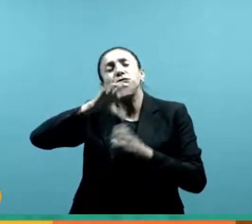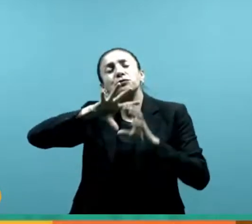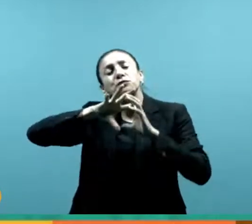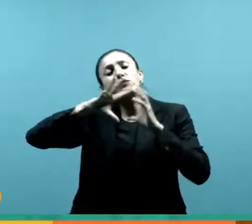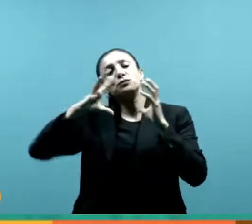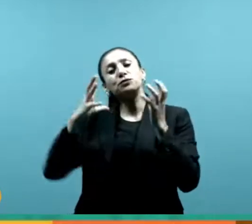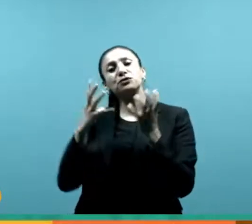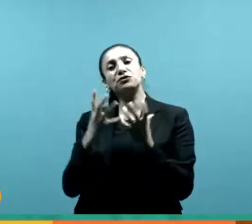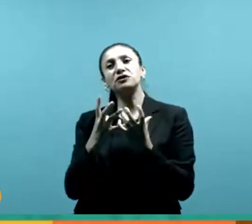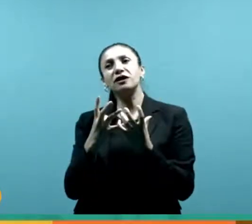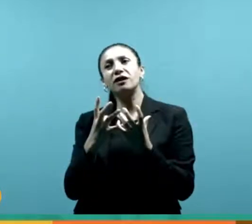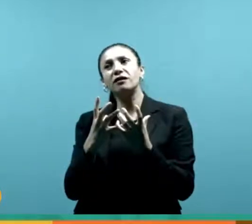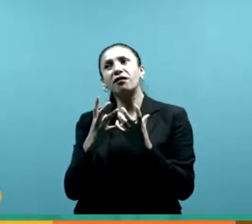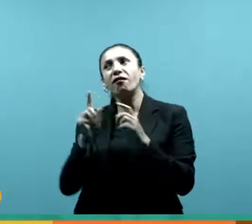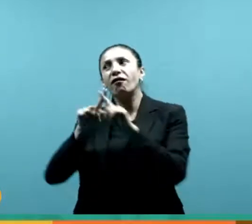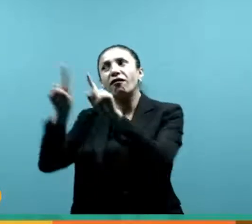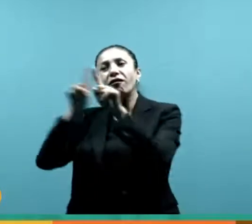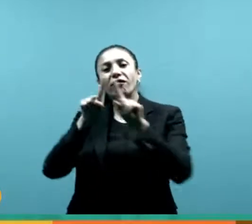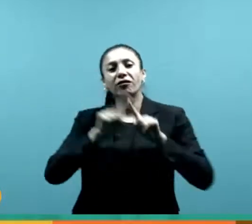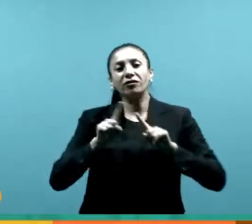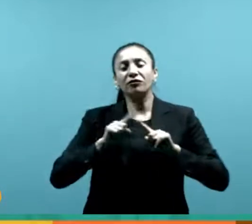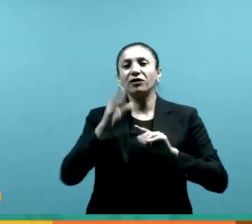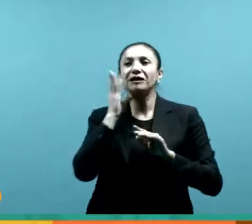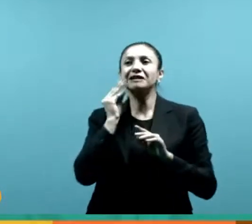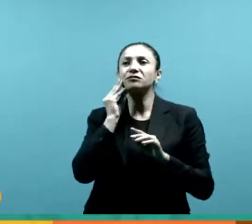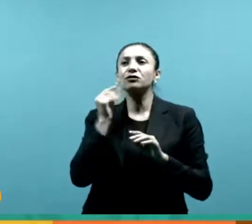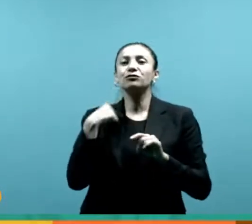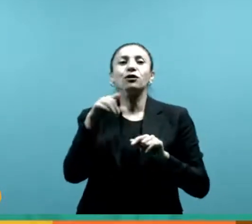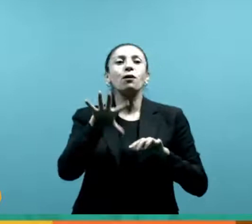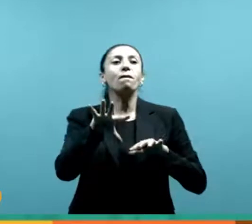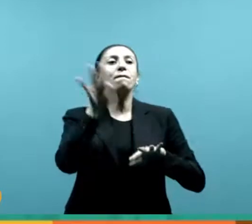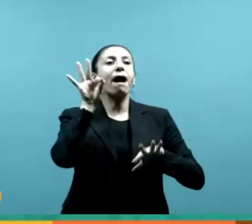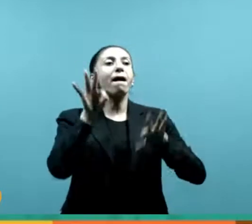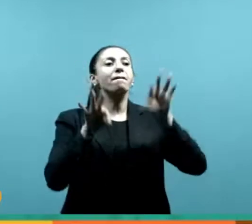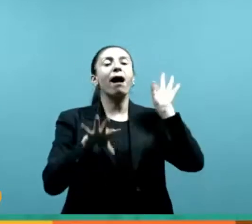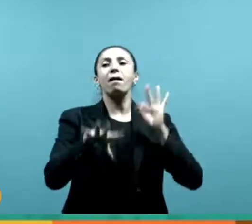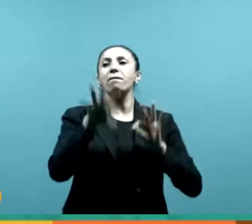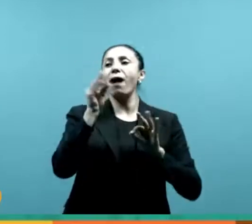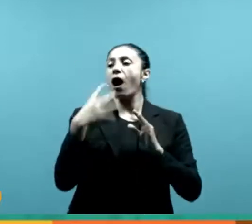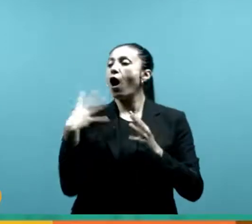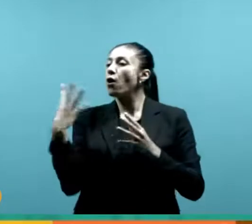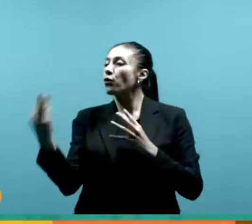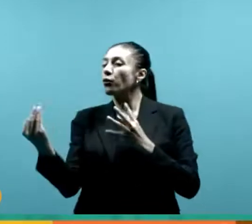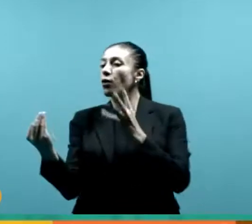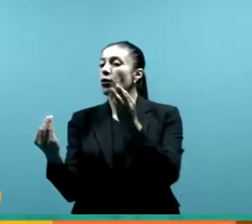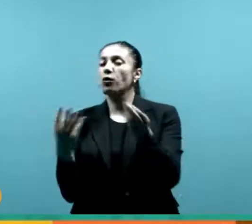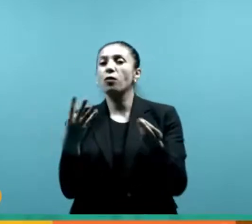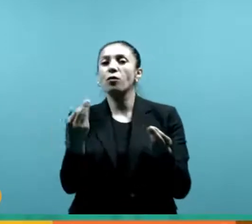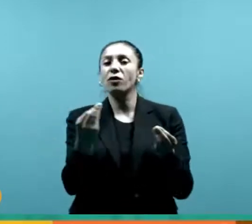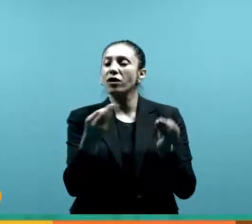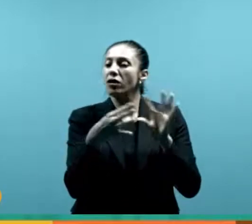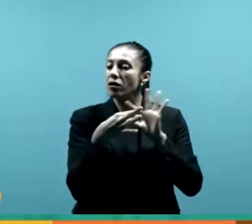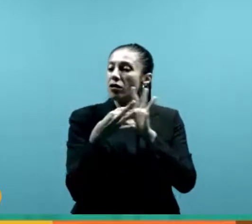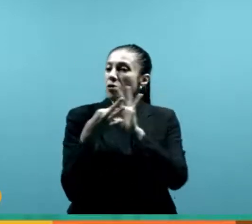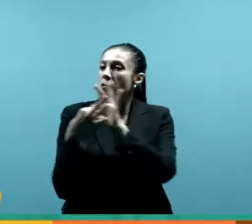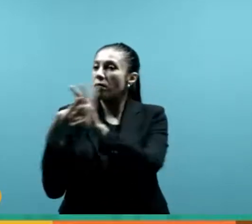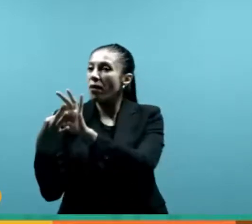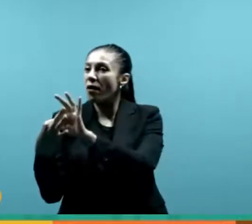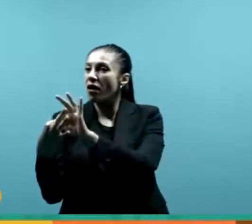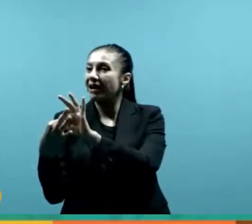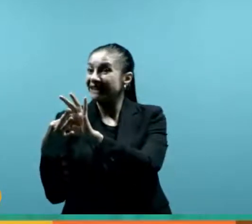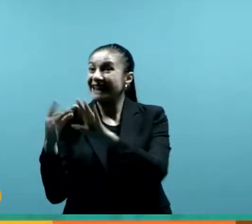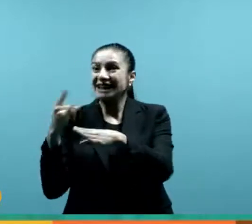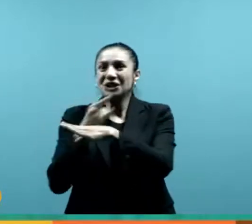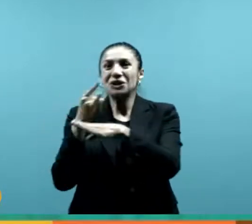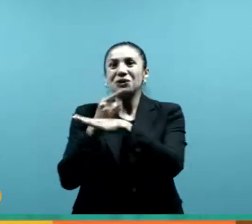con diferentes experiencias, y yo escojo lo que pueda contarles a ese grupo que se relacione con ellos. Y la idea es usar